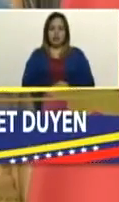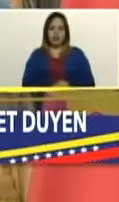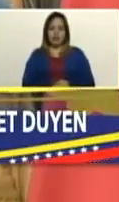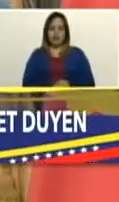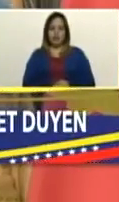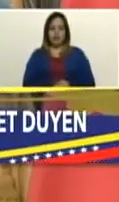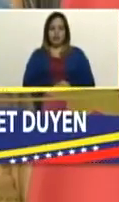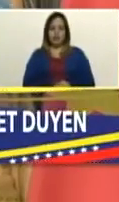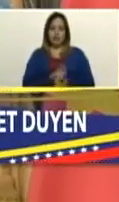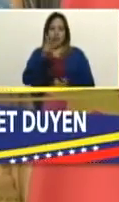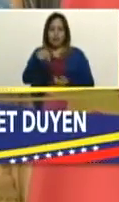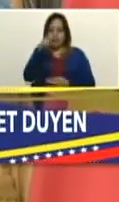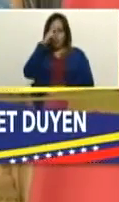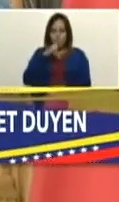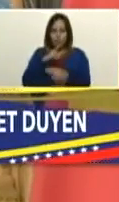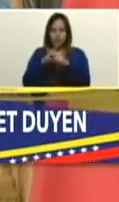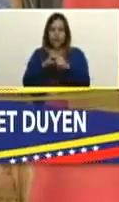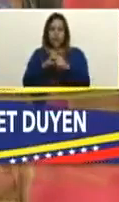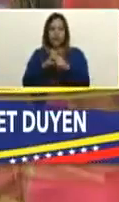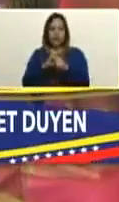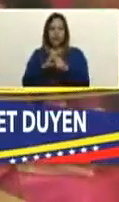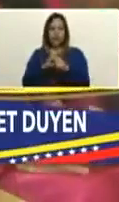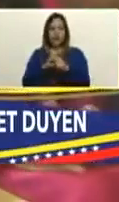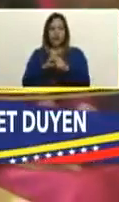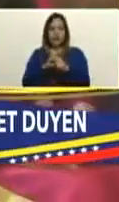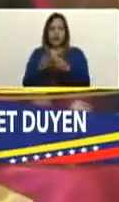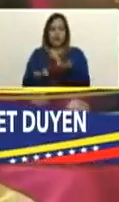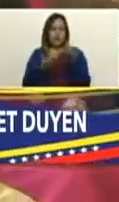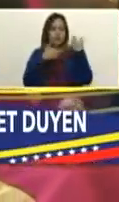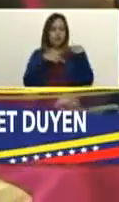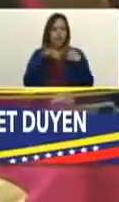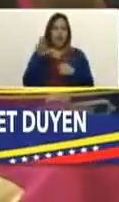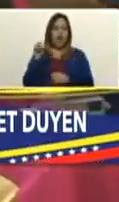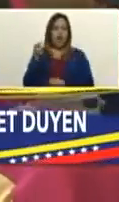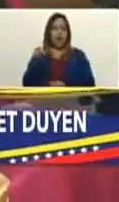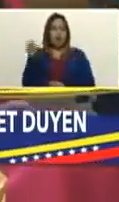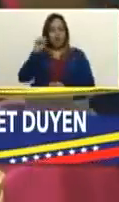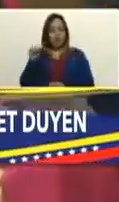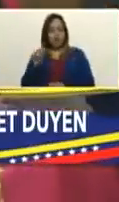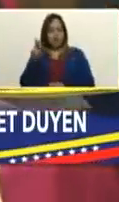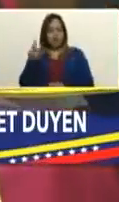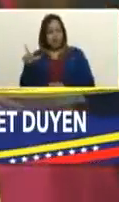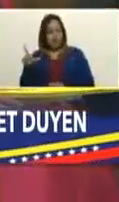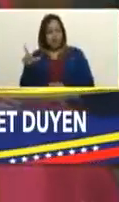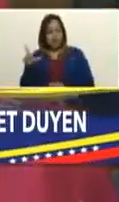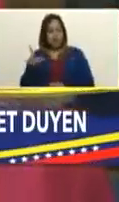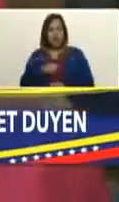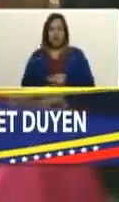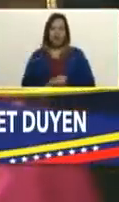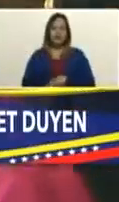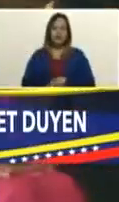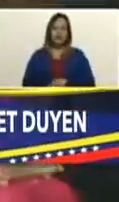al honorable cónsul de la Embajada de Vietnam, Ha Thua Hum,